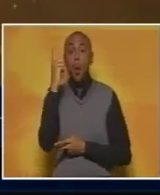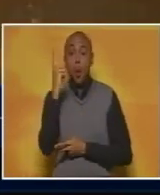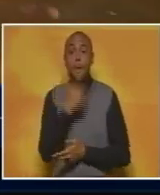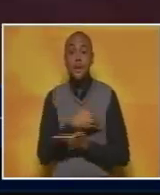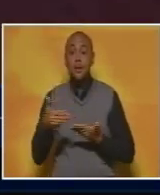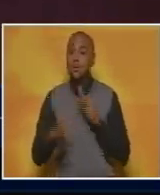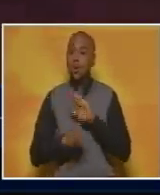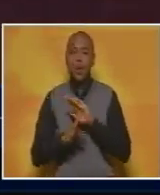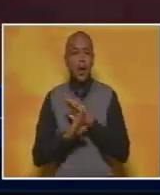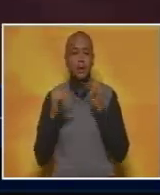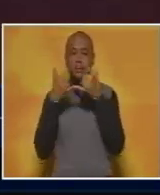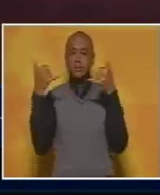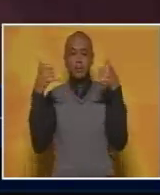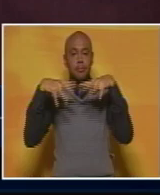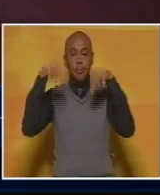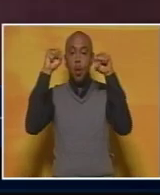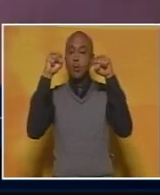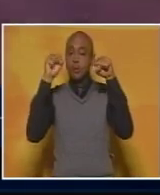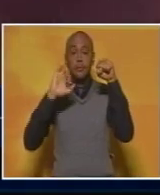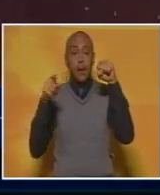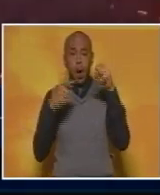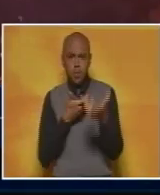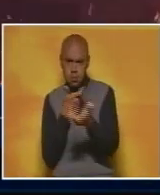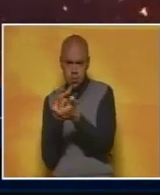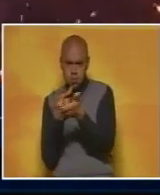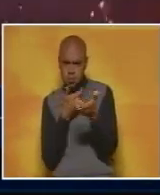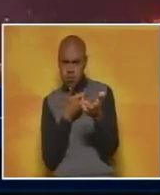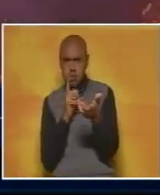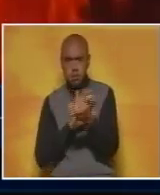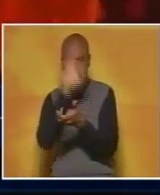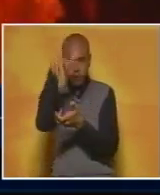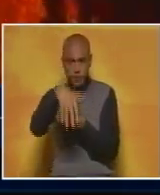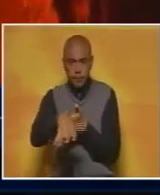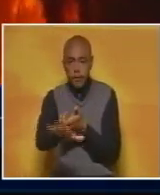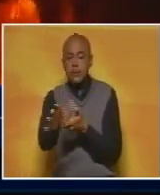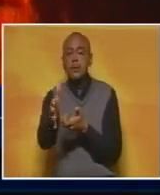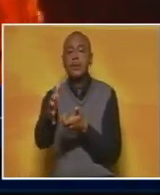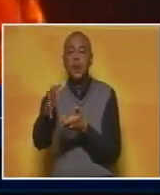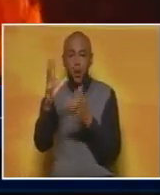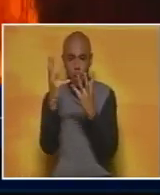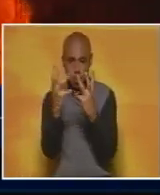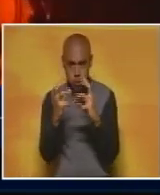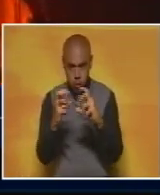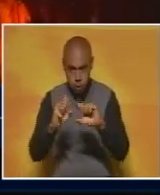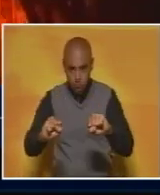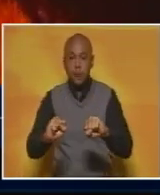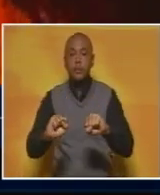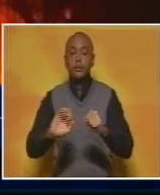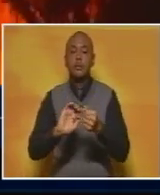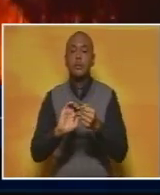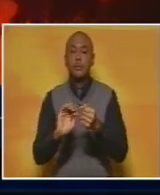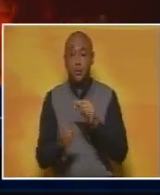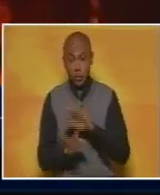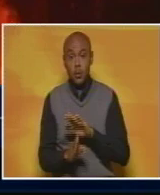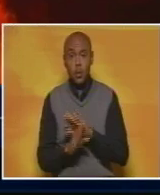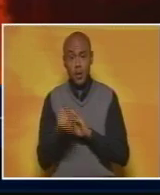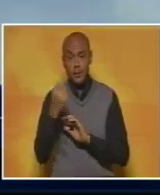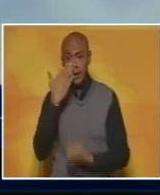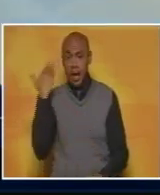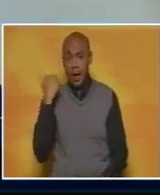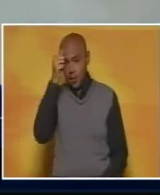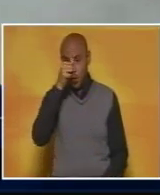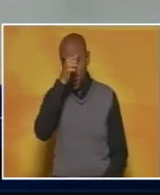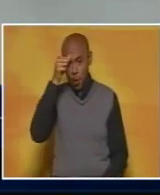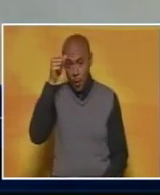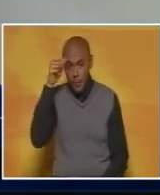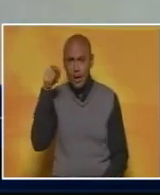sin electricidad. Los bomberos y las autoridades de emergencia no han logrado extinguir el devastador incendio avivado este domingo